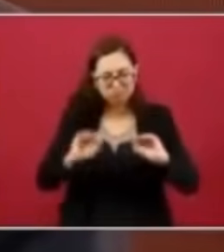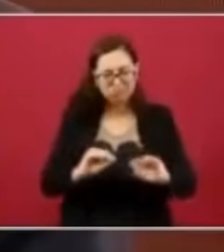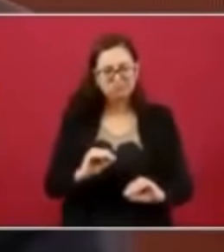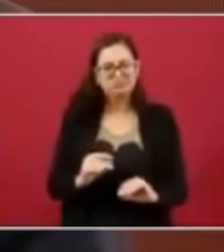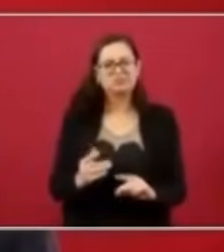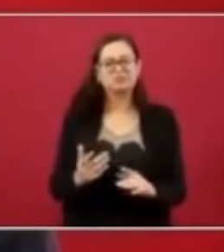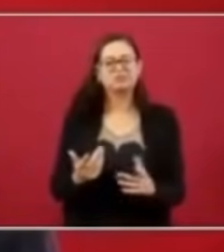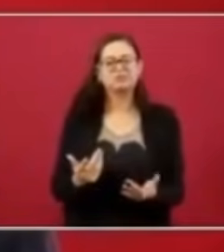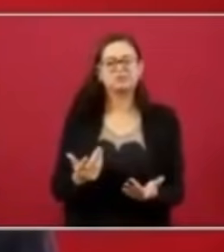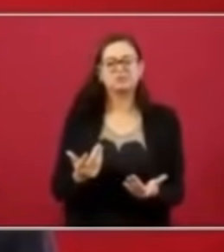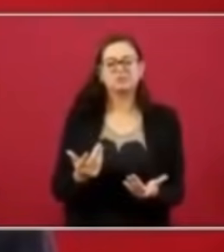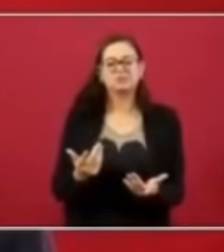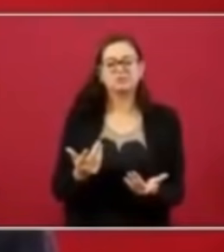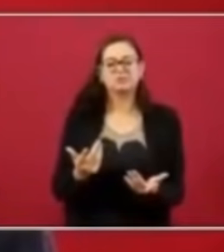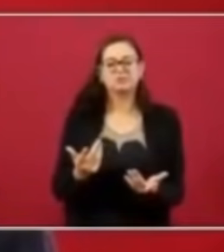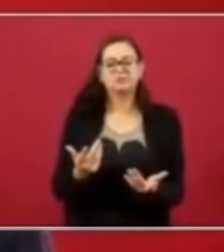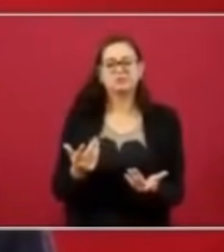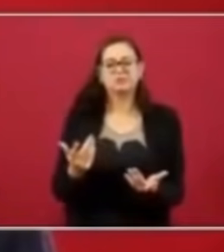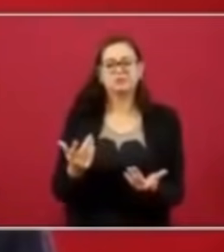Para